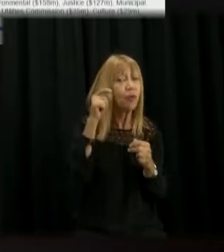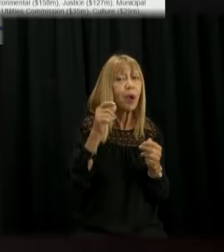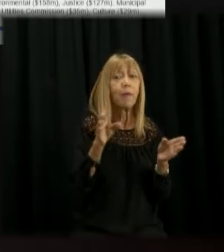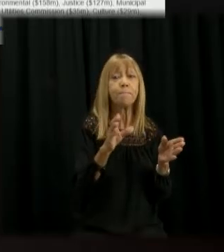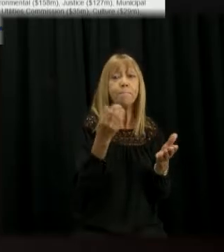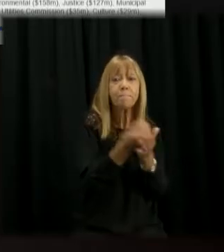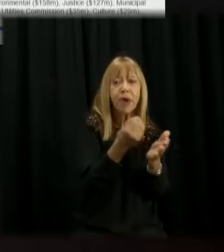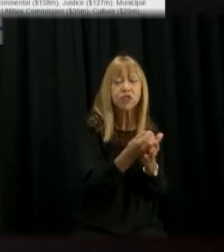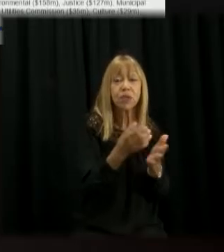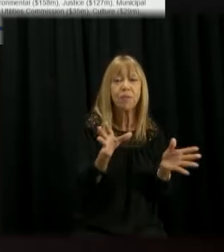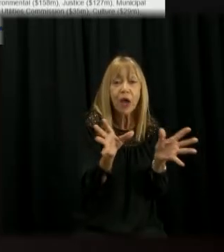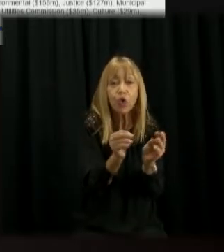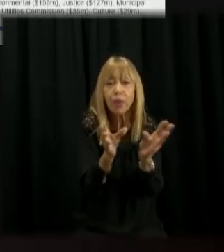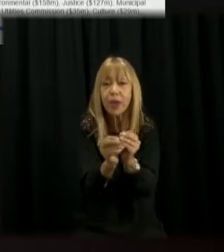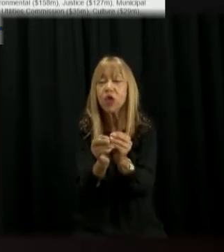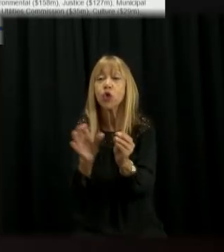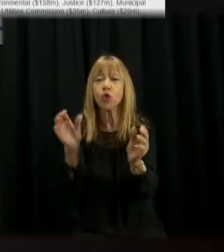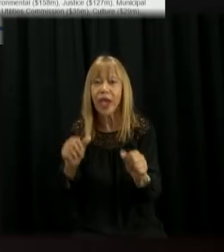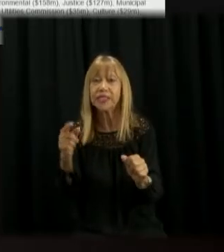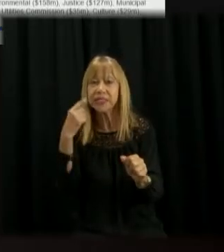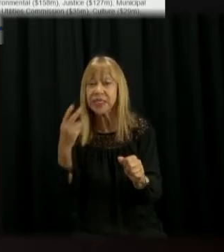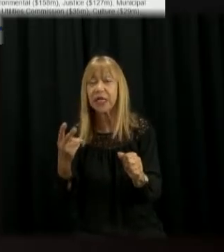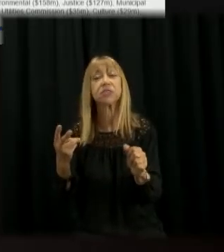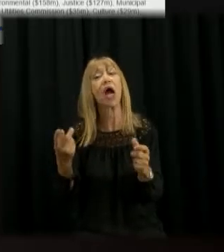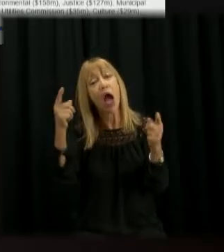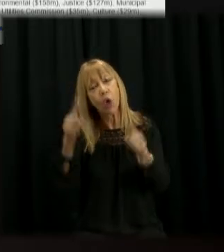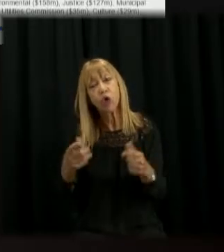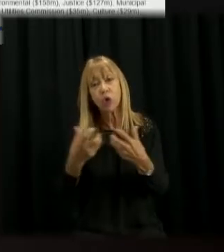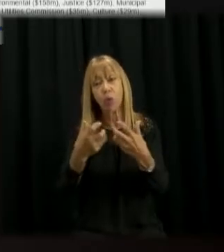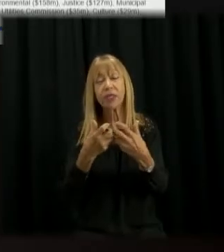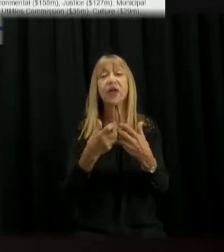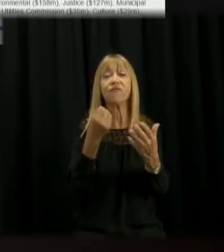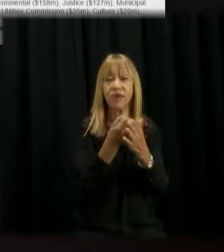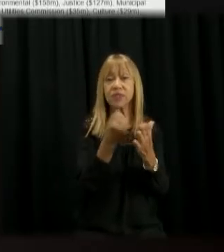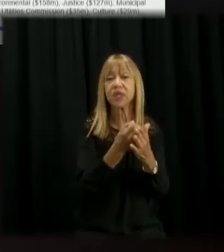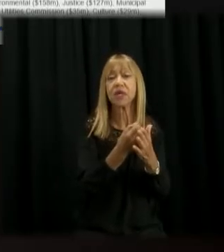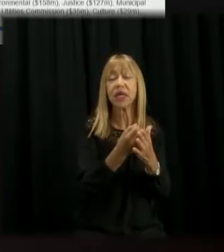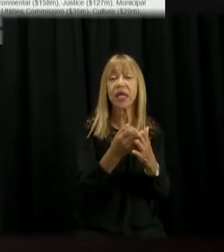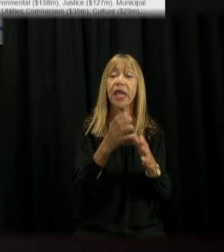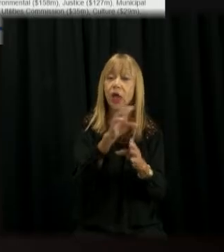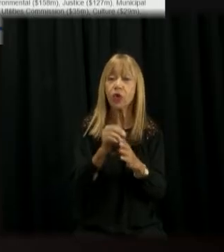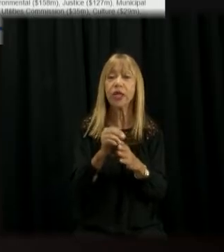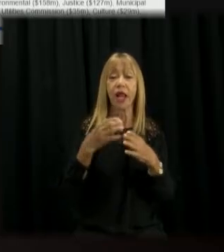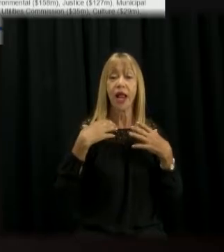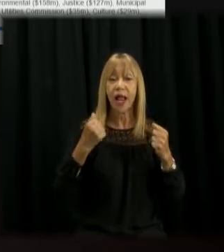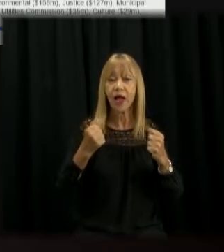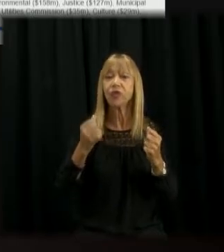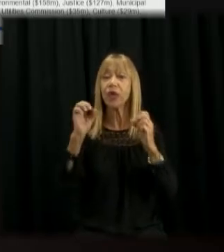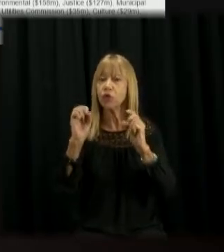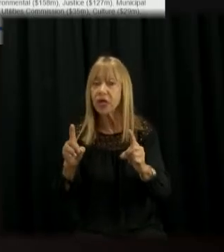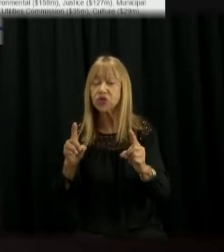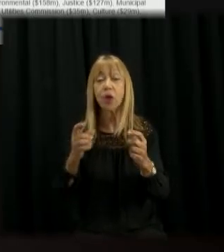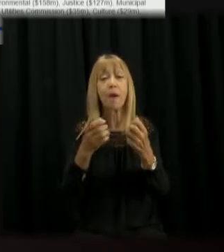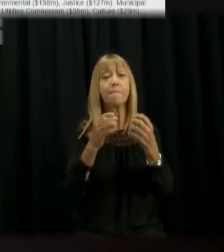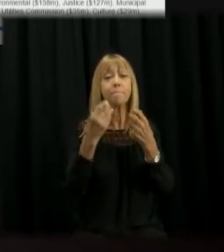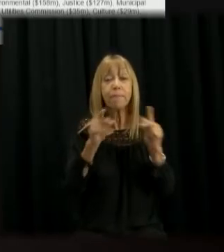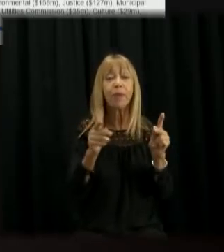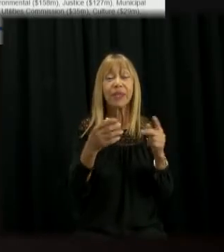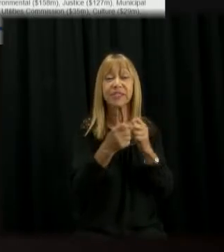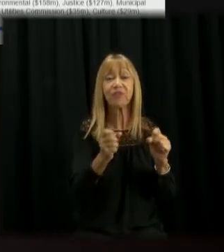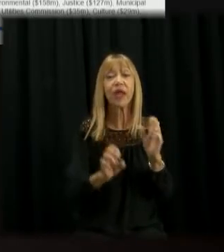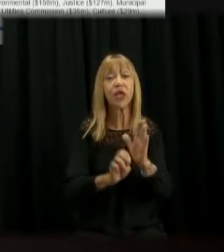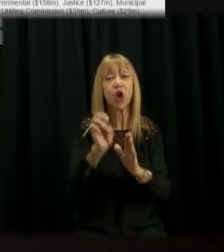presupuesto del gobierno central, pueden ver que va consistente con el plan fiscal en las áreas de prioridad, como la seguridad pública,